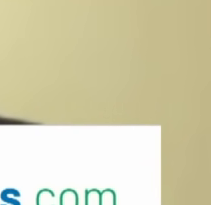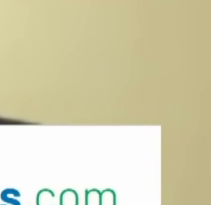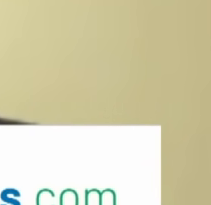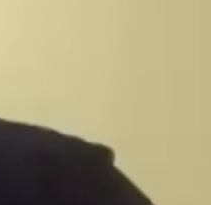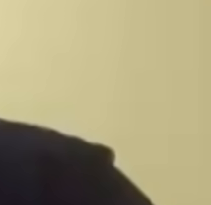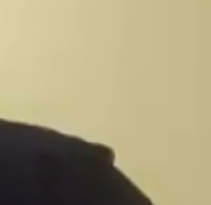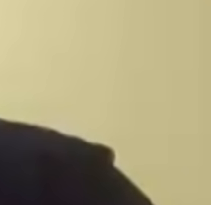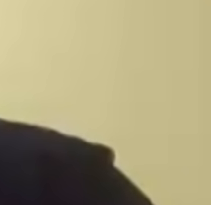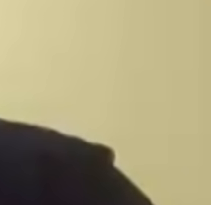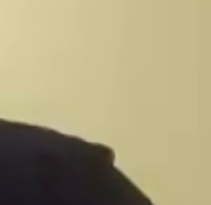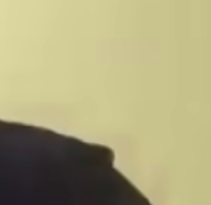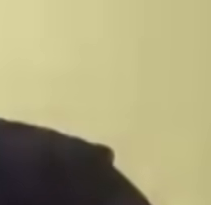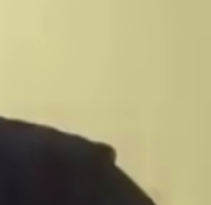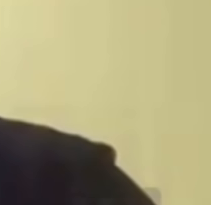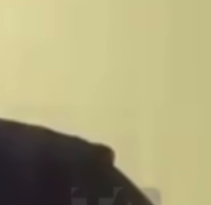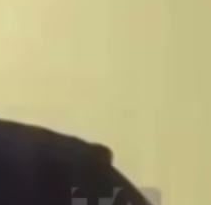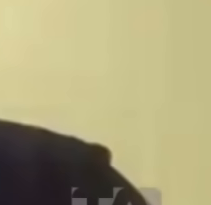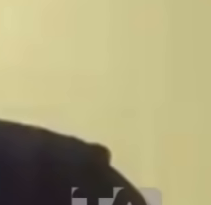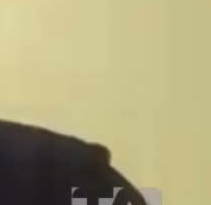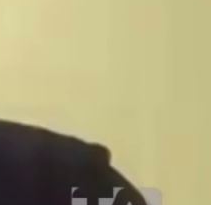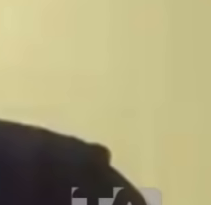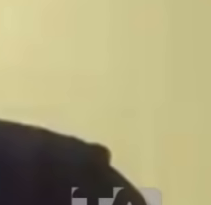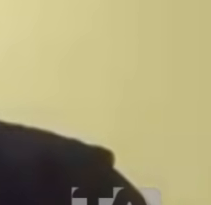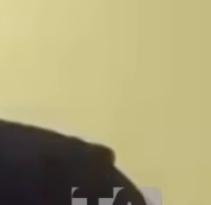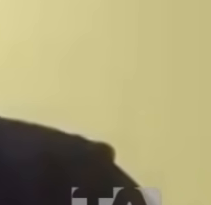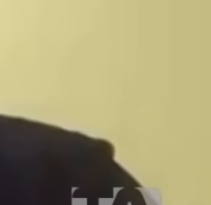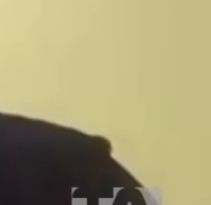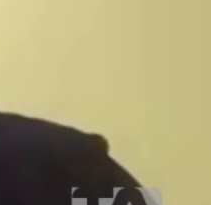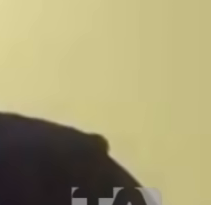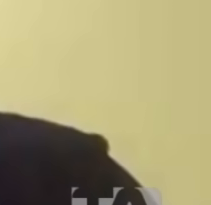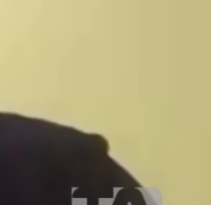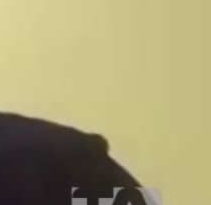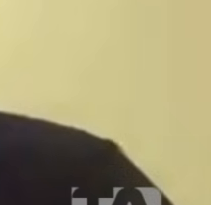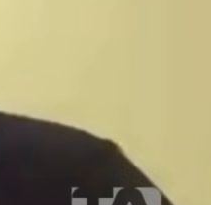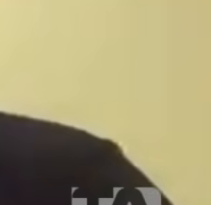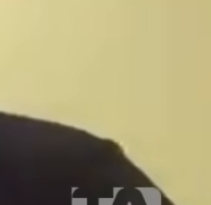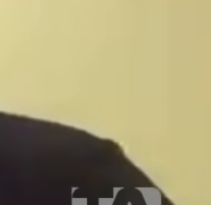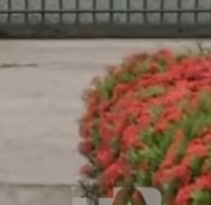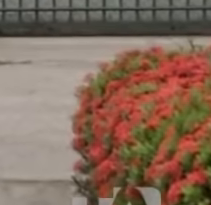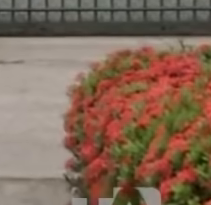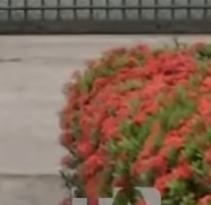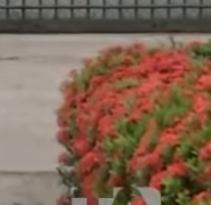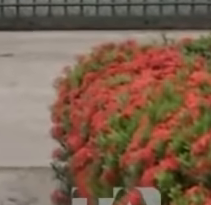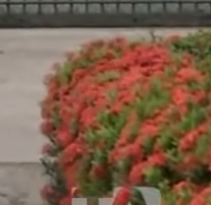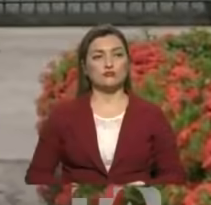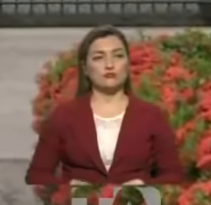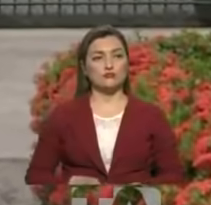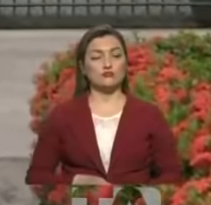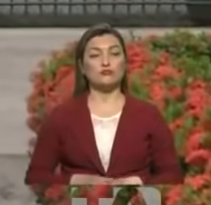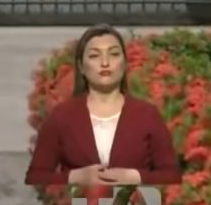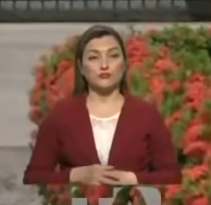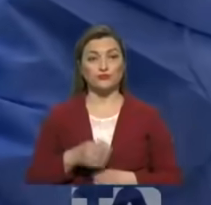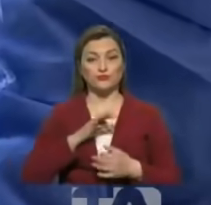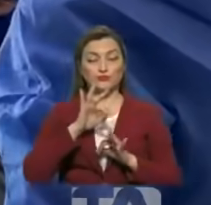este momento y me pica un mosquito portador del dengue y me transmite el virus del dengue. Las coinfecciones no son